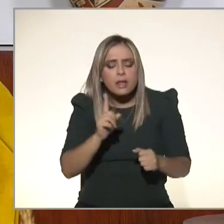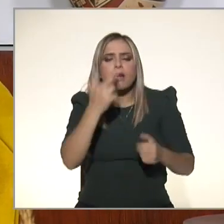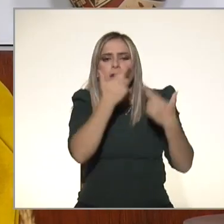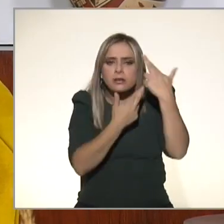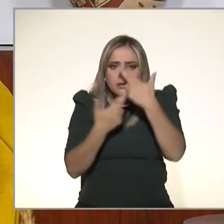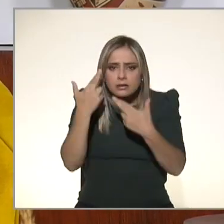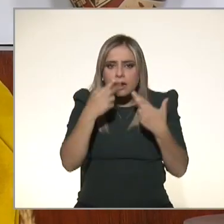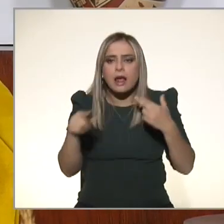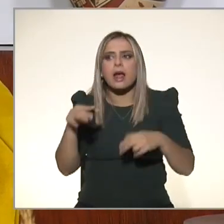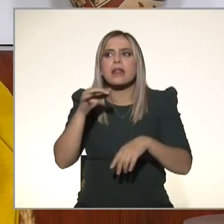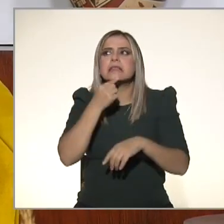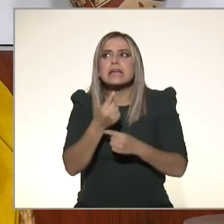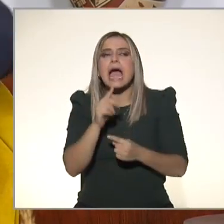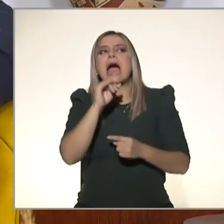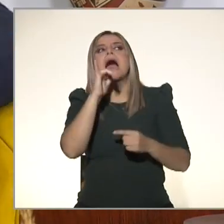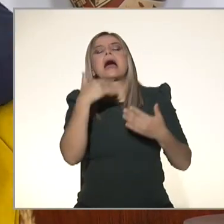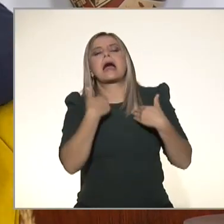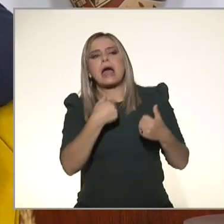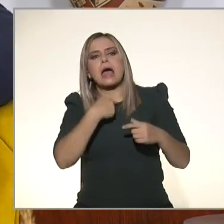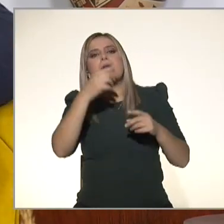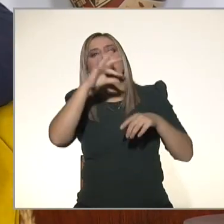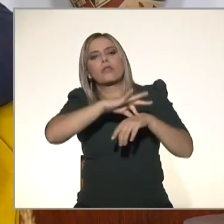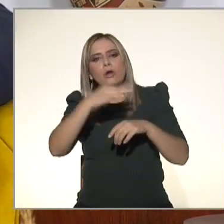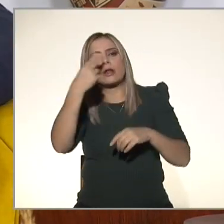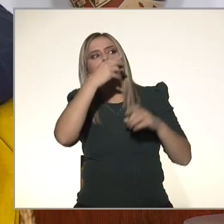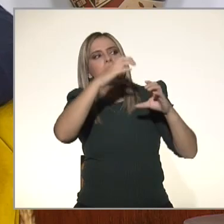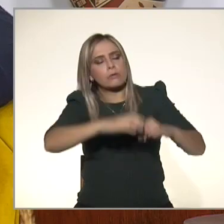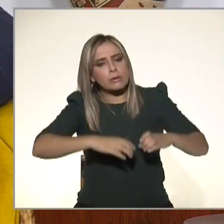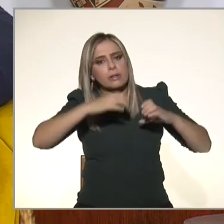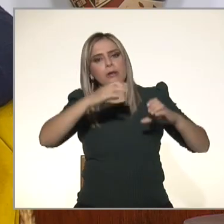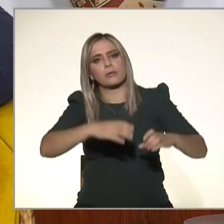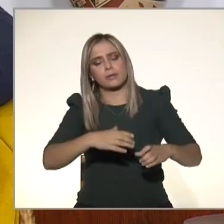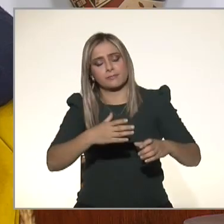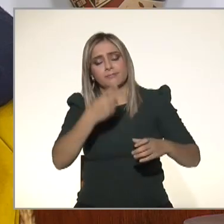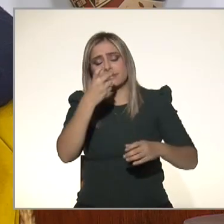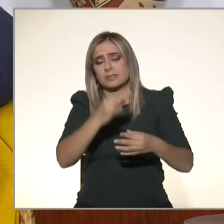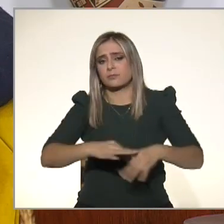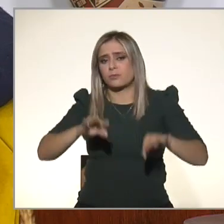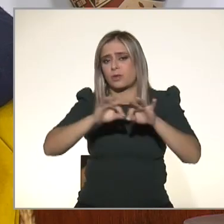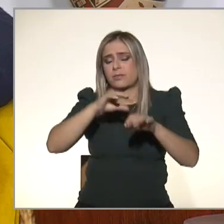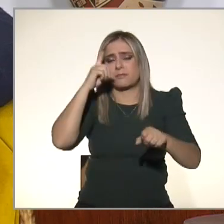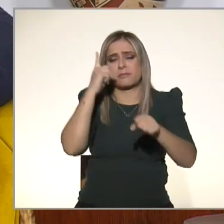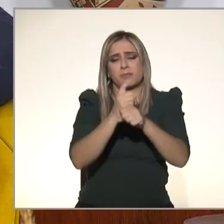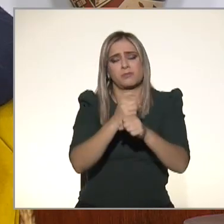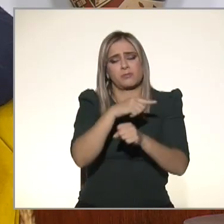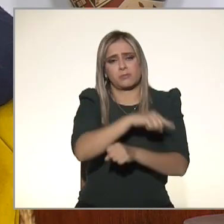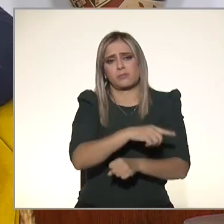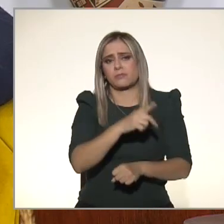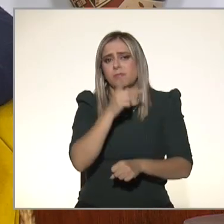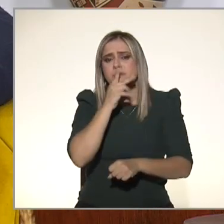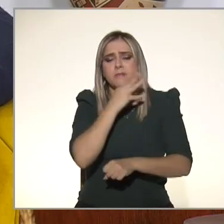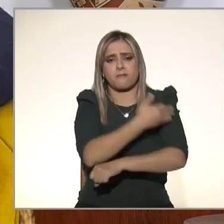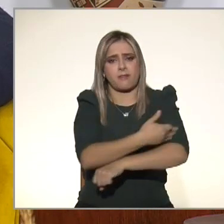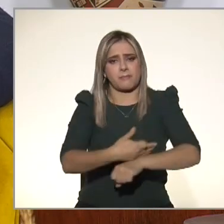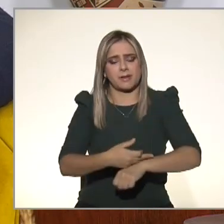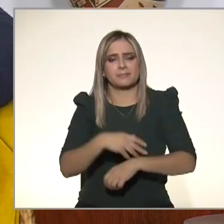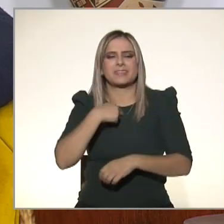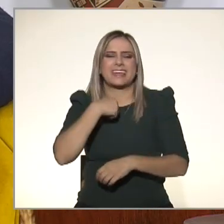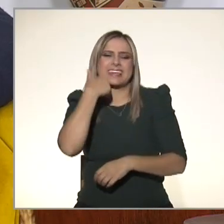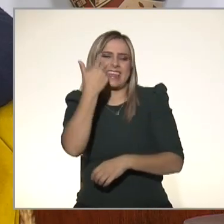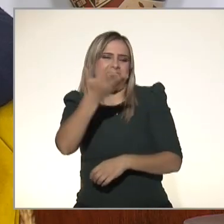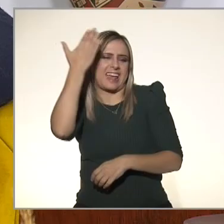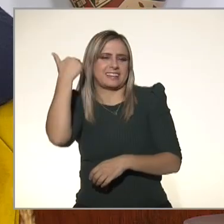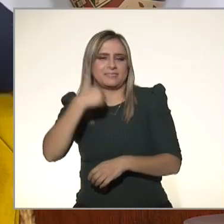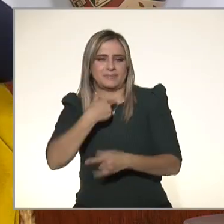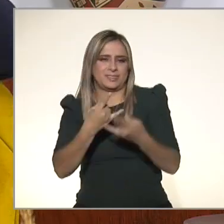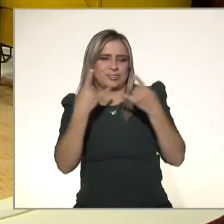sí, la educación en la casa es definitivamente clave en todos los ámbitos. Yo me voy a ventilar, como siempre hago en este programa. Yo me acuerdo cuando éramos